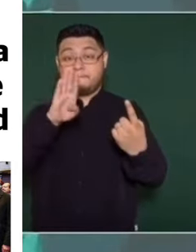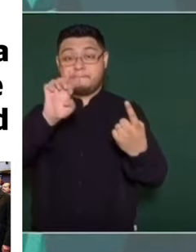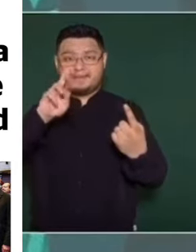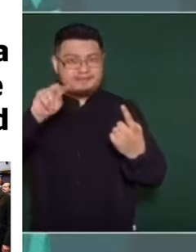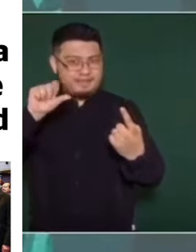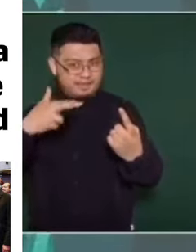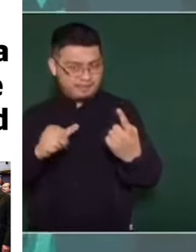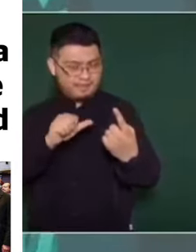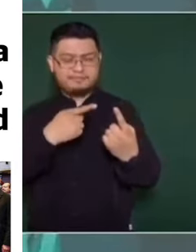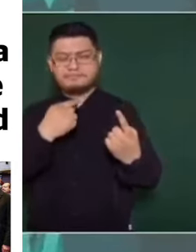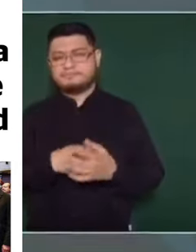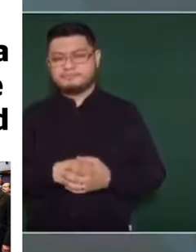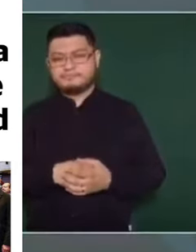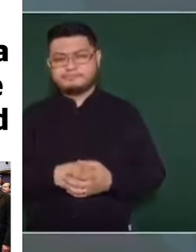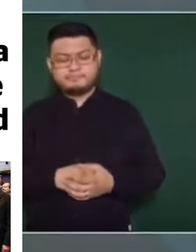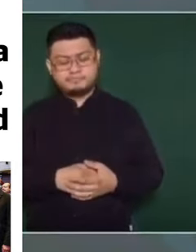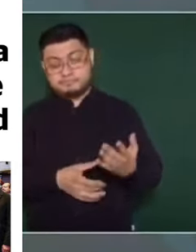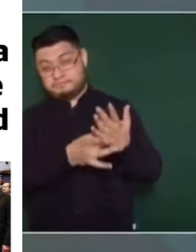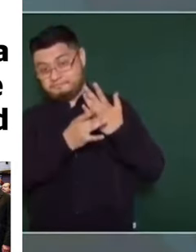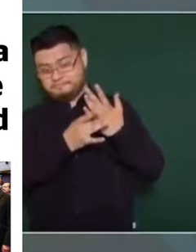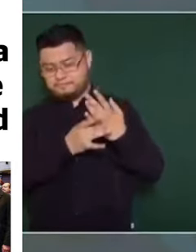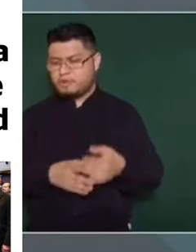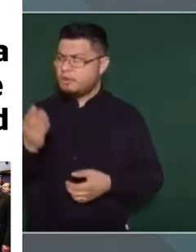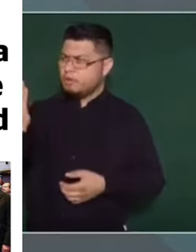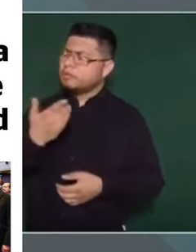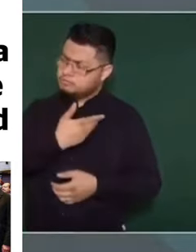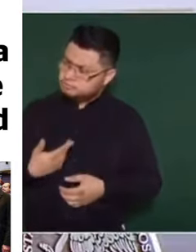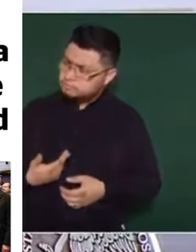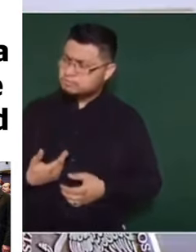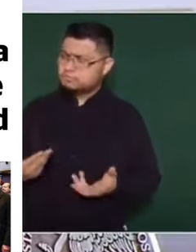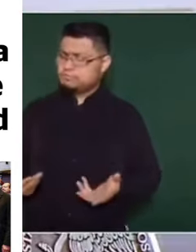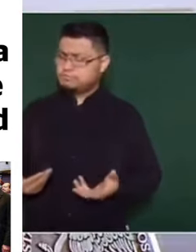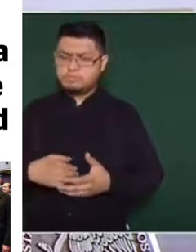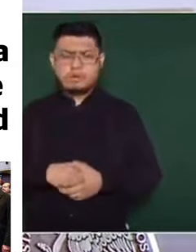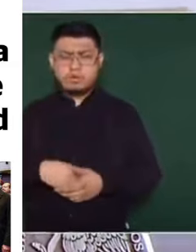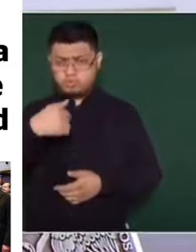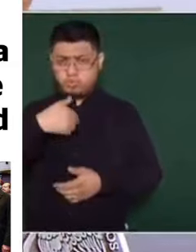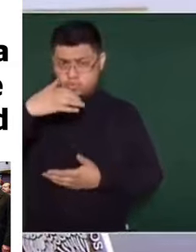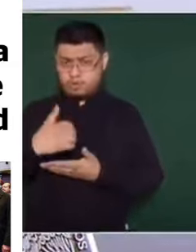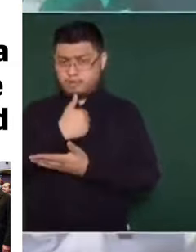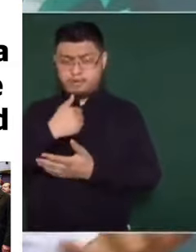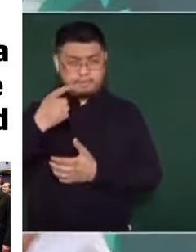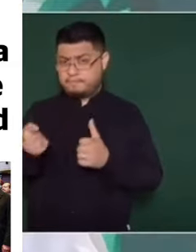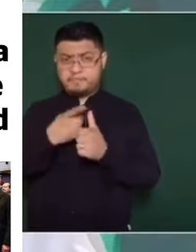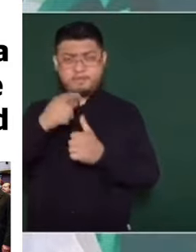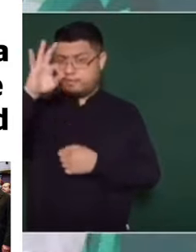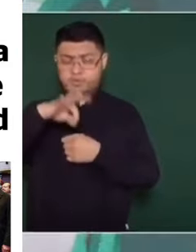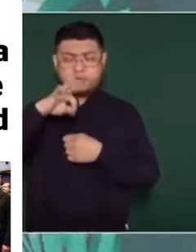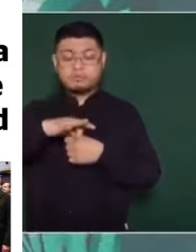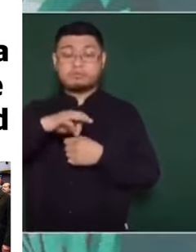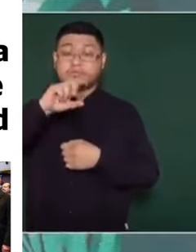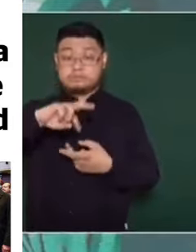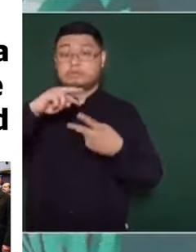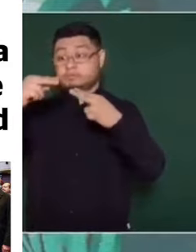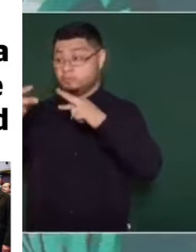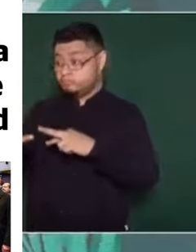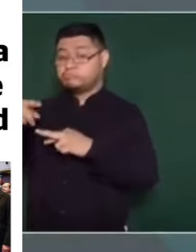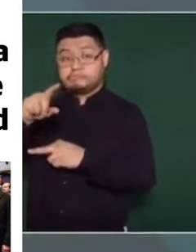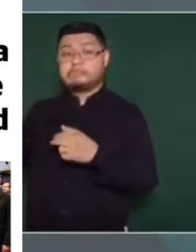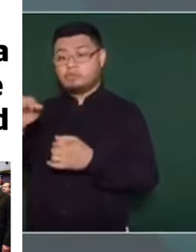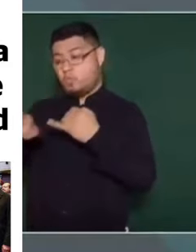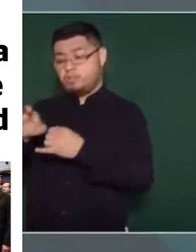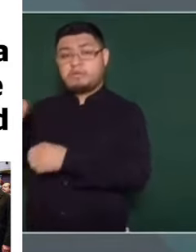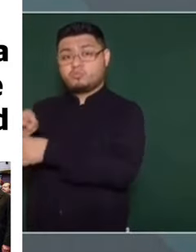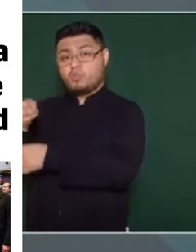me dijo, presidente, yo gané la primera votación, pero después Lenia ganó, las